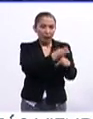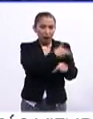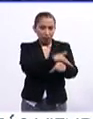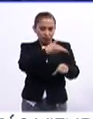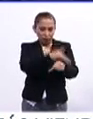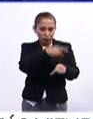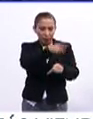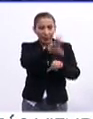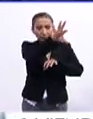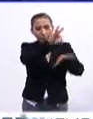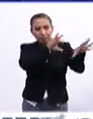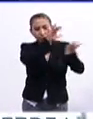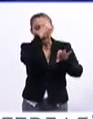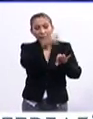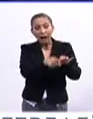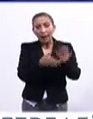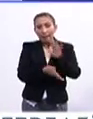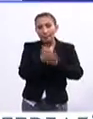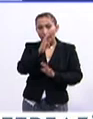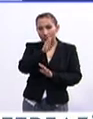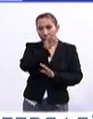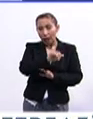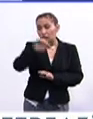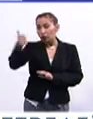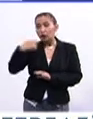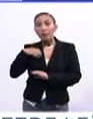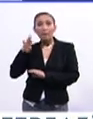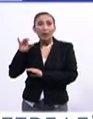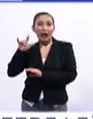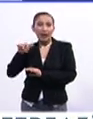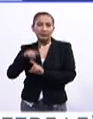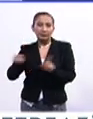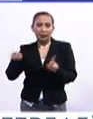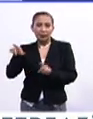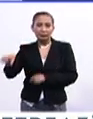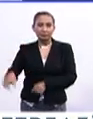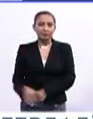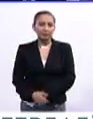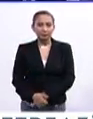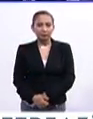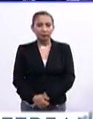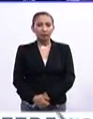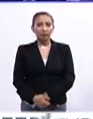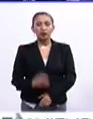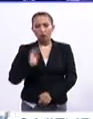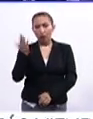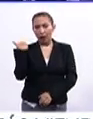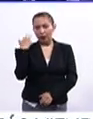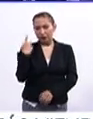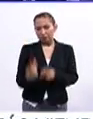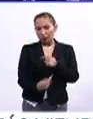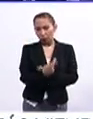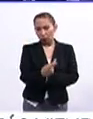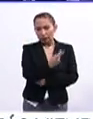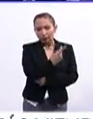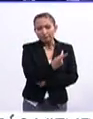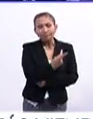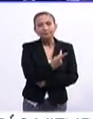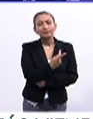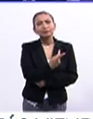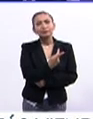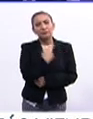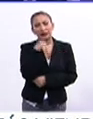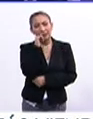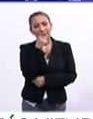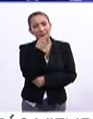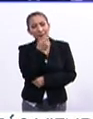proceso de selección para movilidad y luego uno así para becas. Claro. Les preguntaba antes de regresar del corte acerca de él, pues